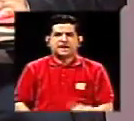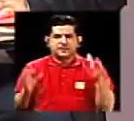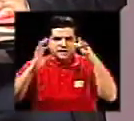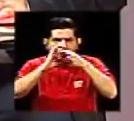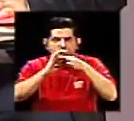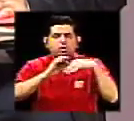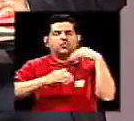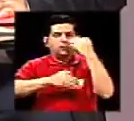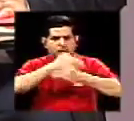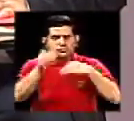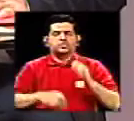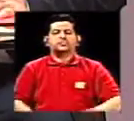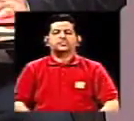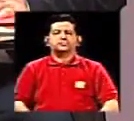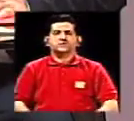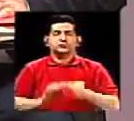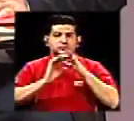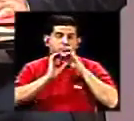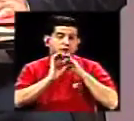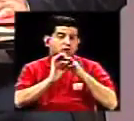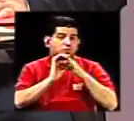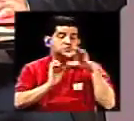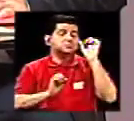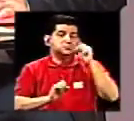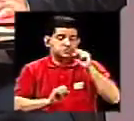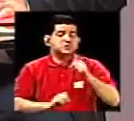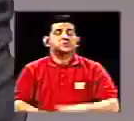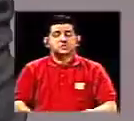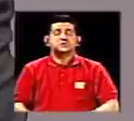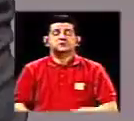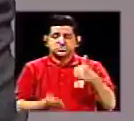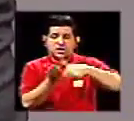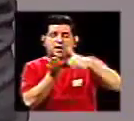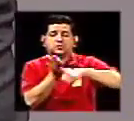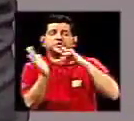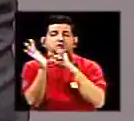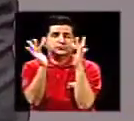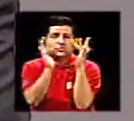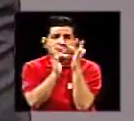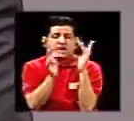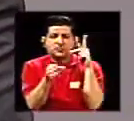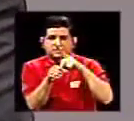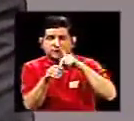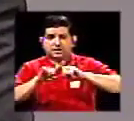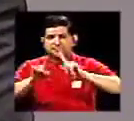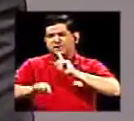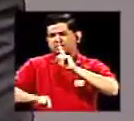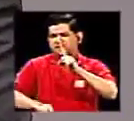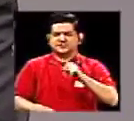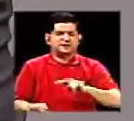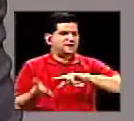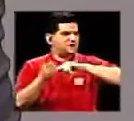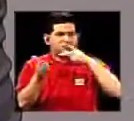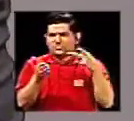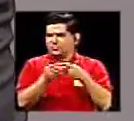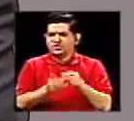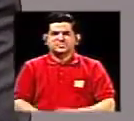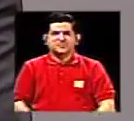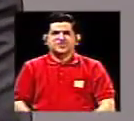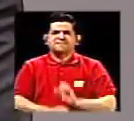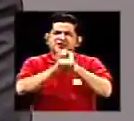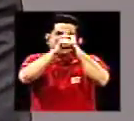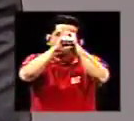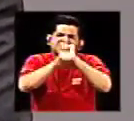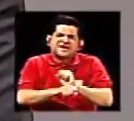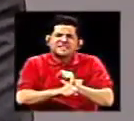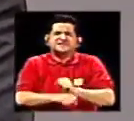estar caminando juntos a un proceso electoral de abril. Pero cuando decimos esto, no estamos volviendo a la visión tradicional de